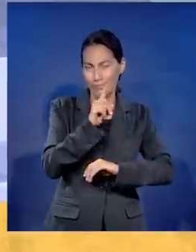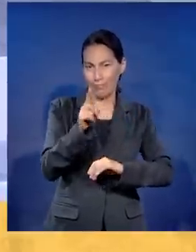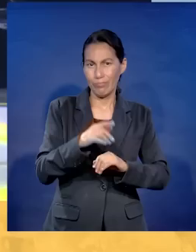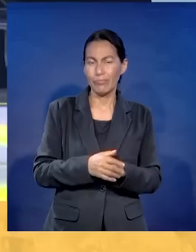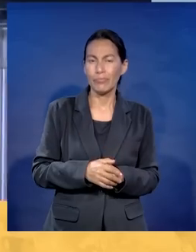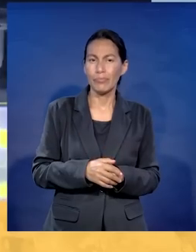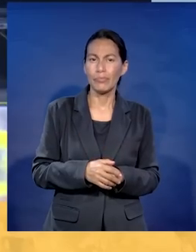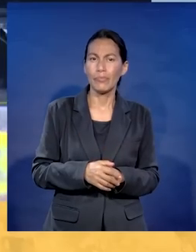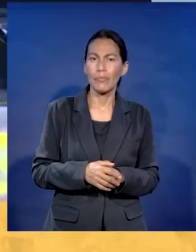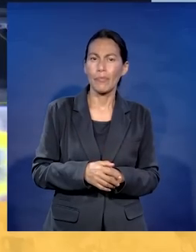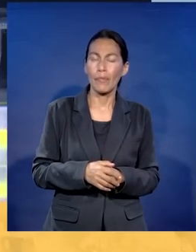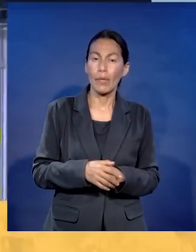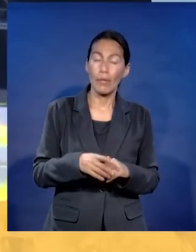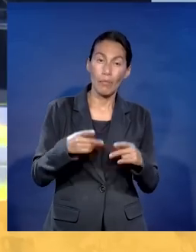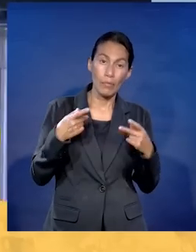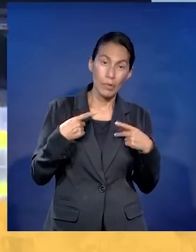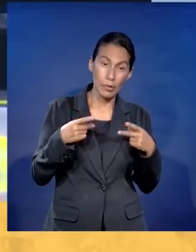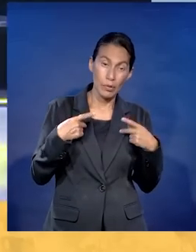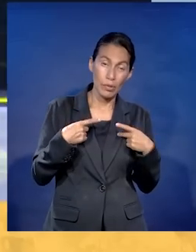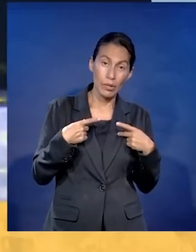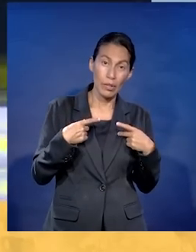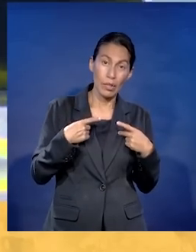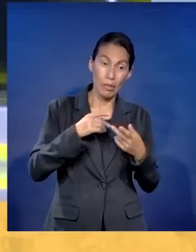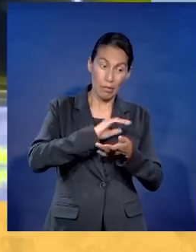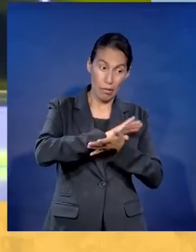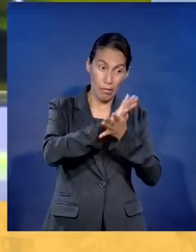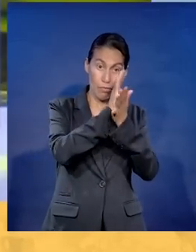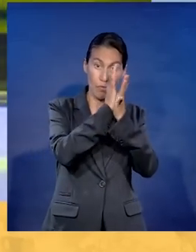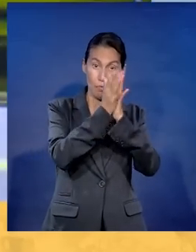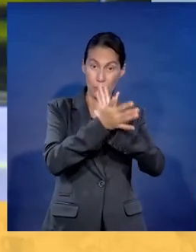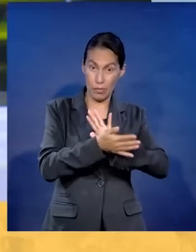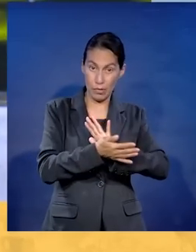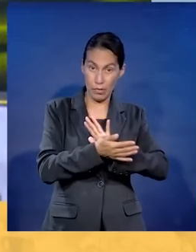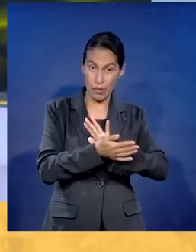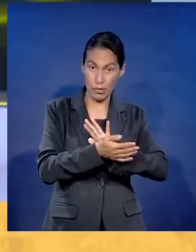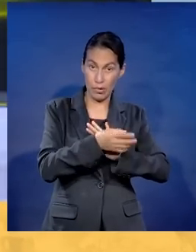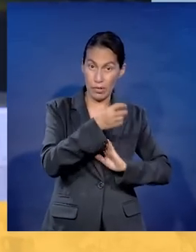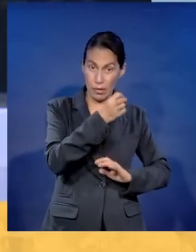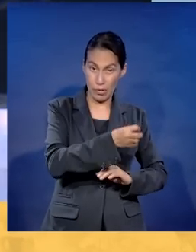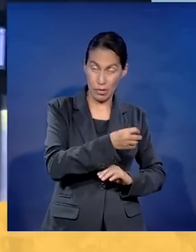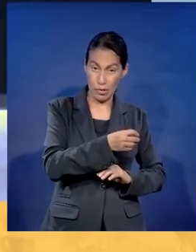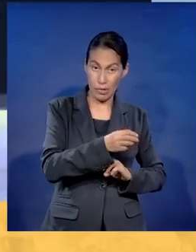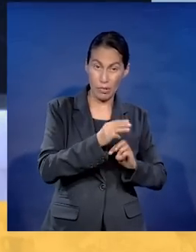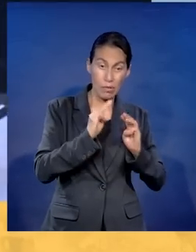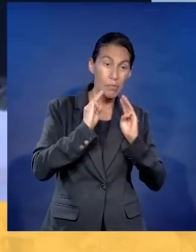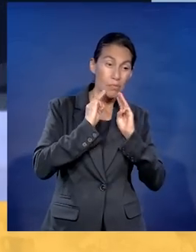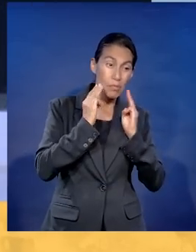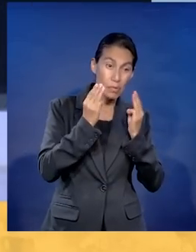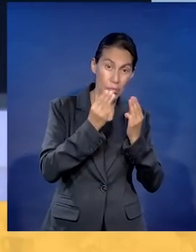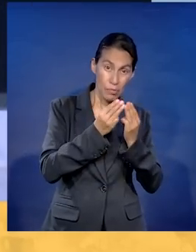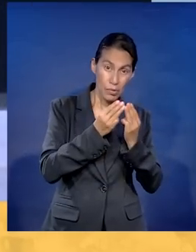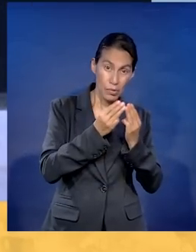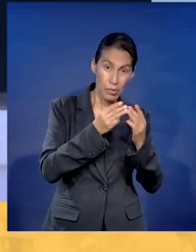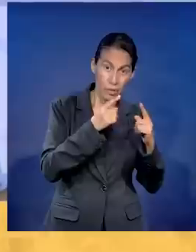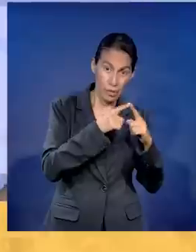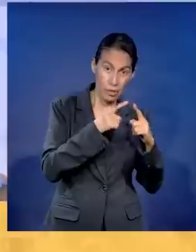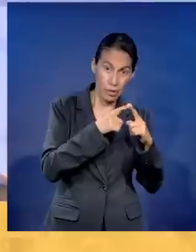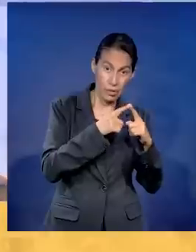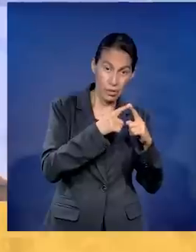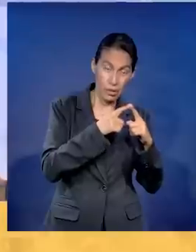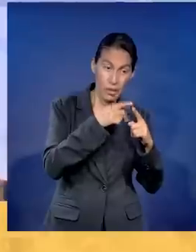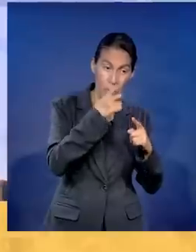los convertidos son aquellas personas que han dejado de ser miembros de una iglesia para transformarse